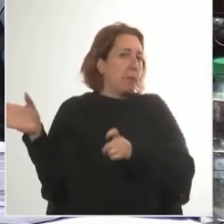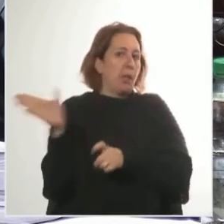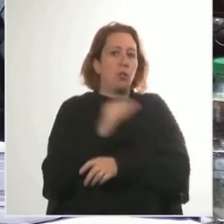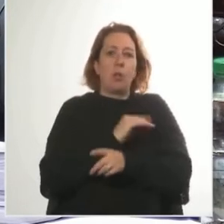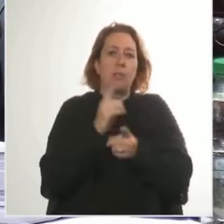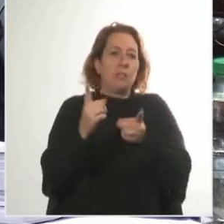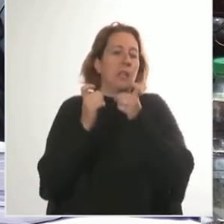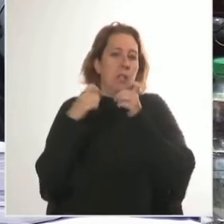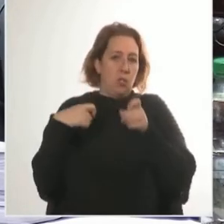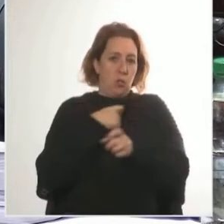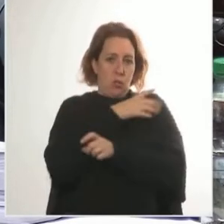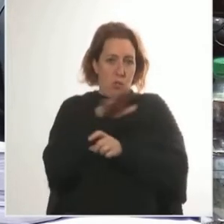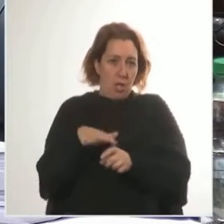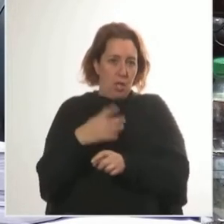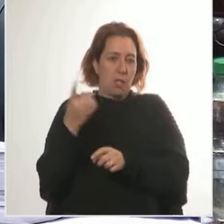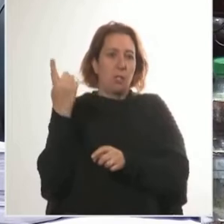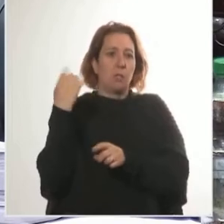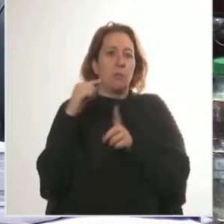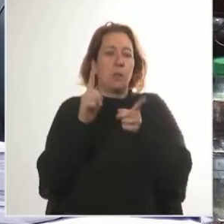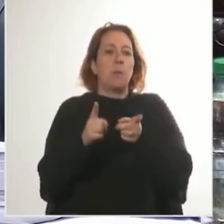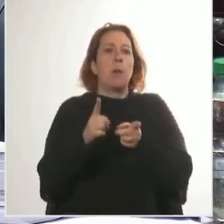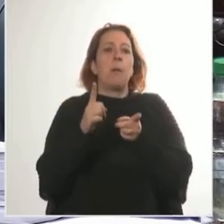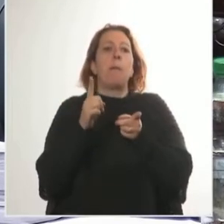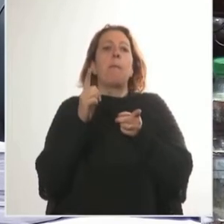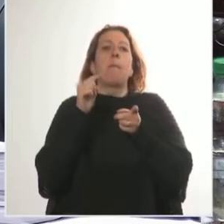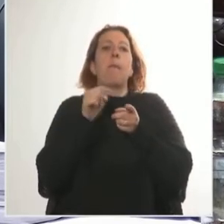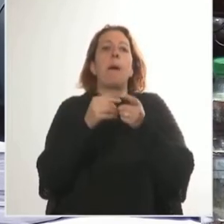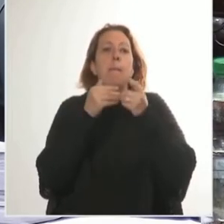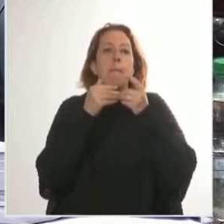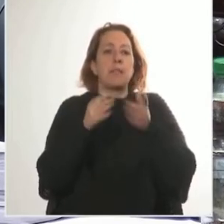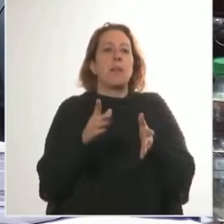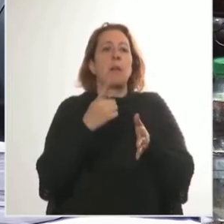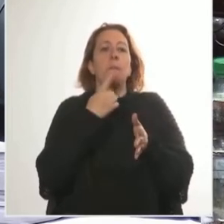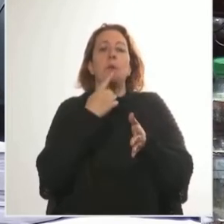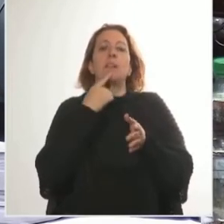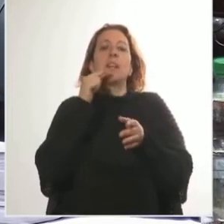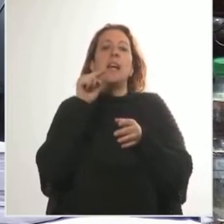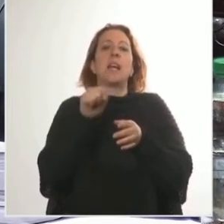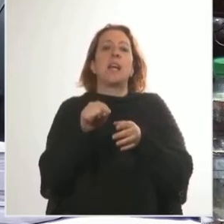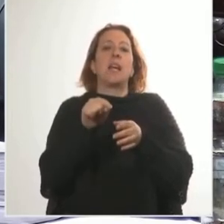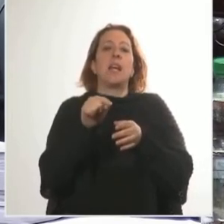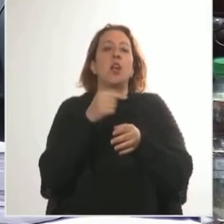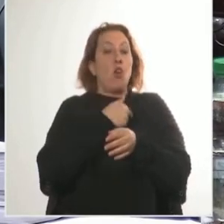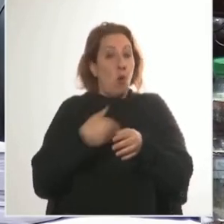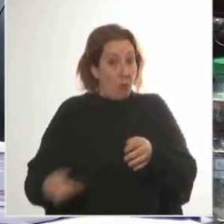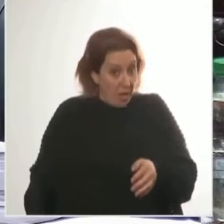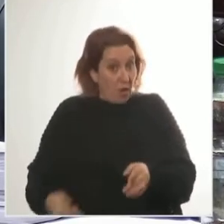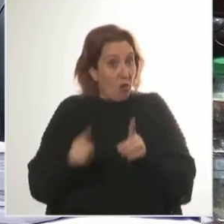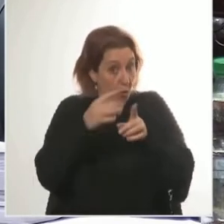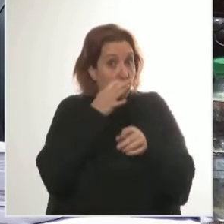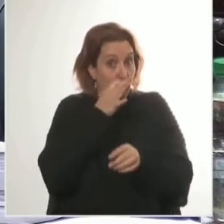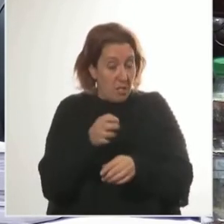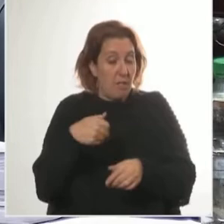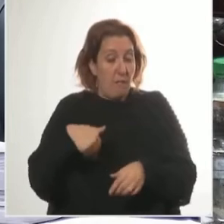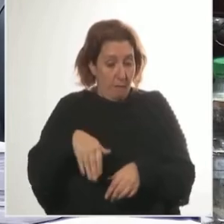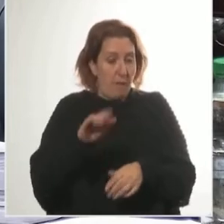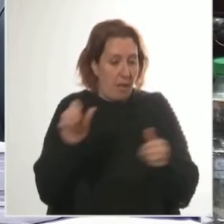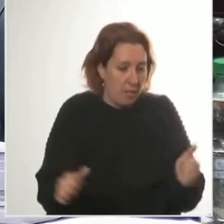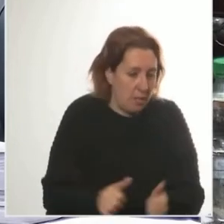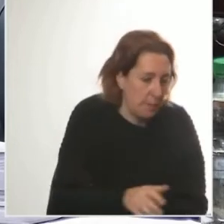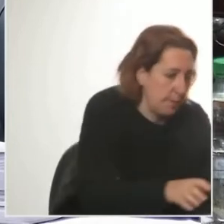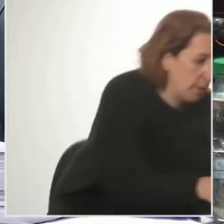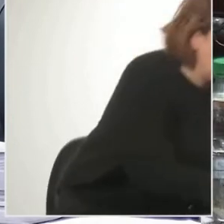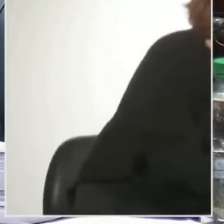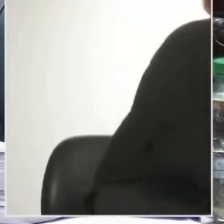necesidades sociales, pero ya digo, incluso para la implementación de las políticas que el propio gobierno dice querer